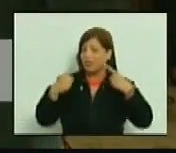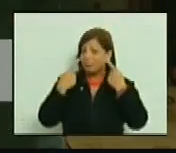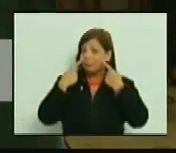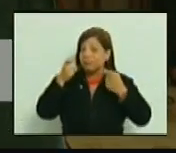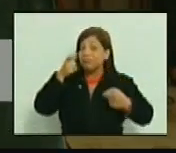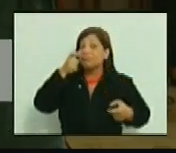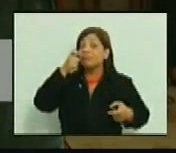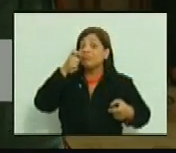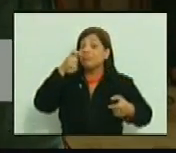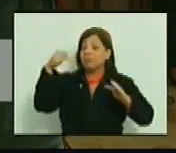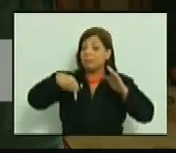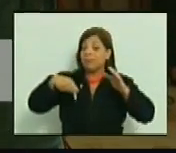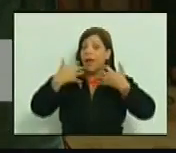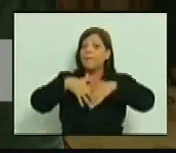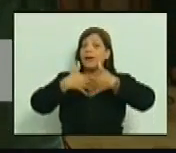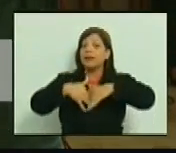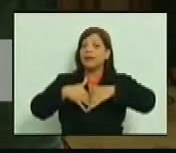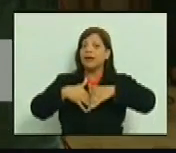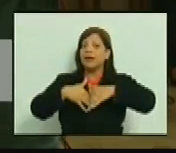que esté aquí en esta empresa,